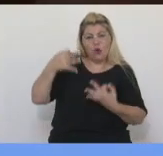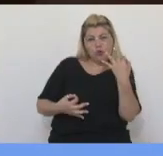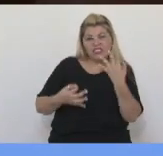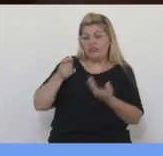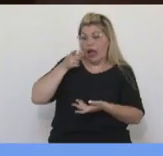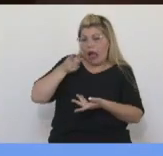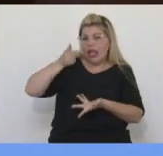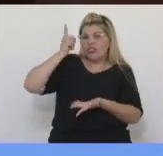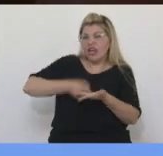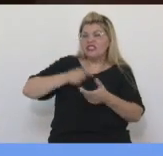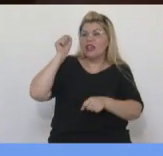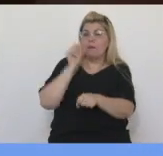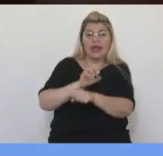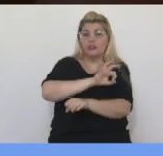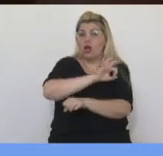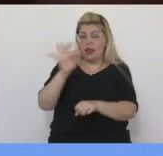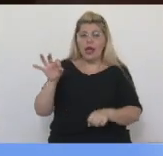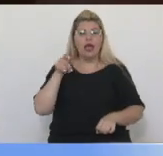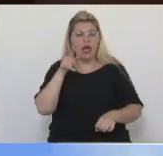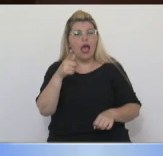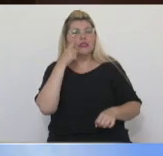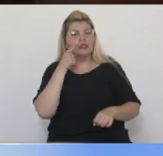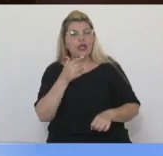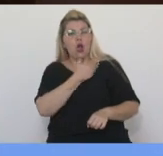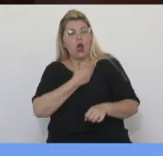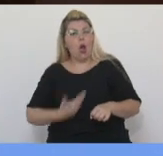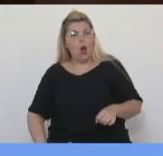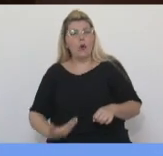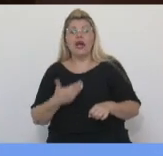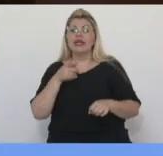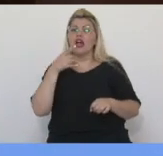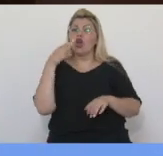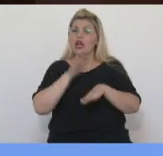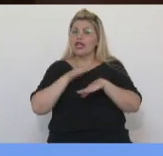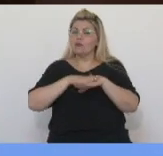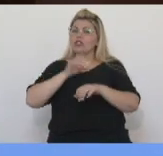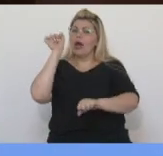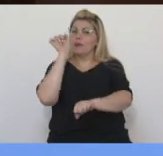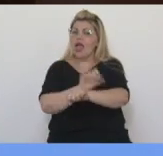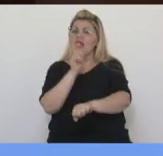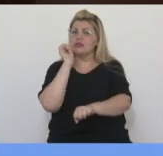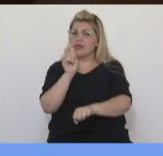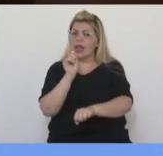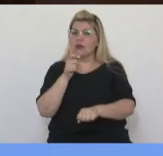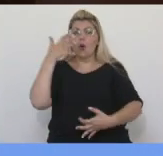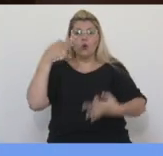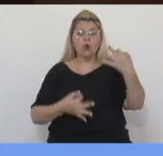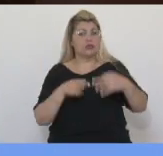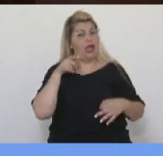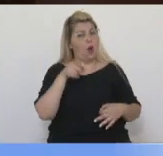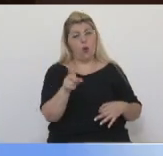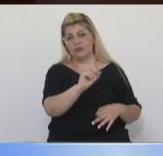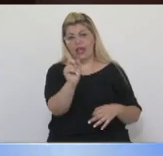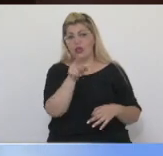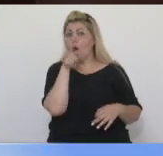nadie señor gobernador en la independencia de poderes quien tiene que meter preso es la justicia no usted no tiene